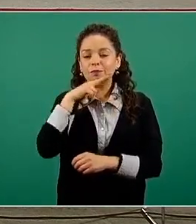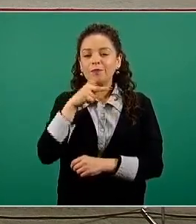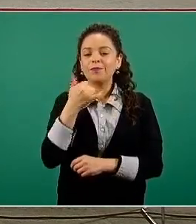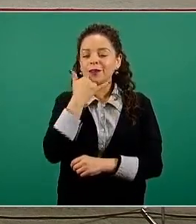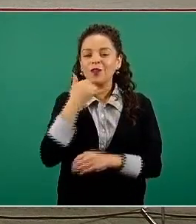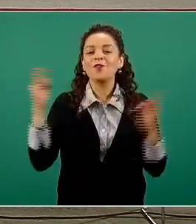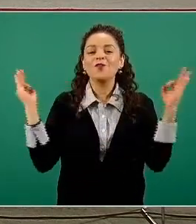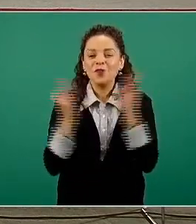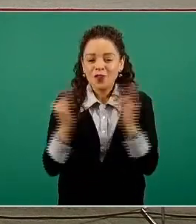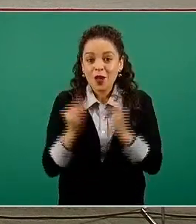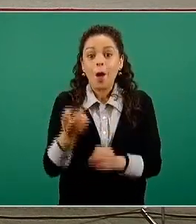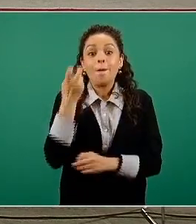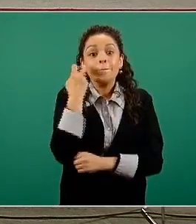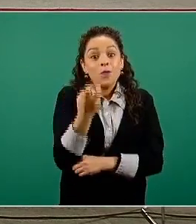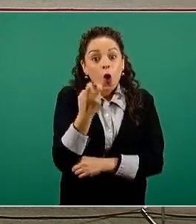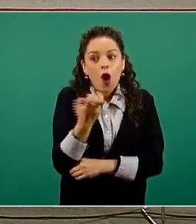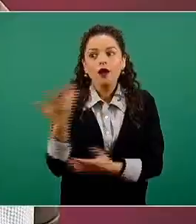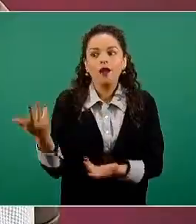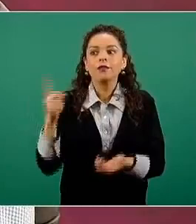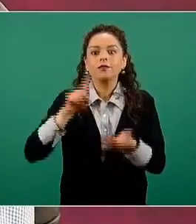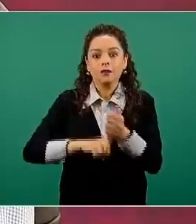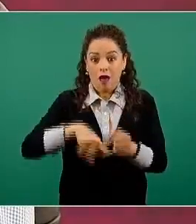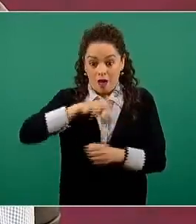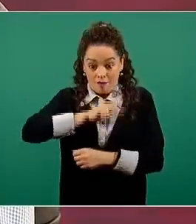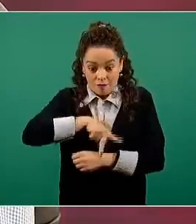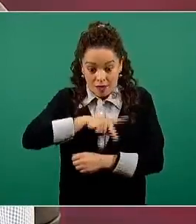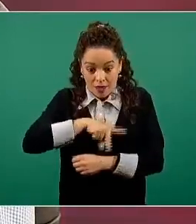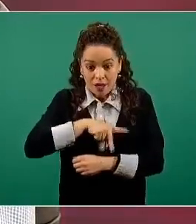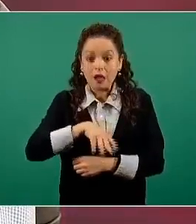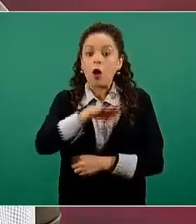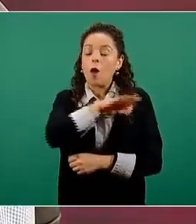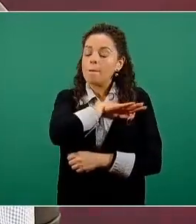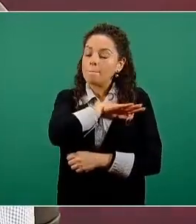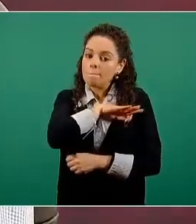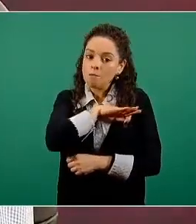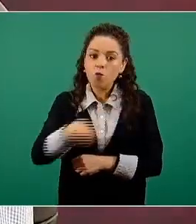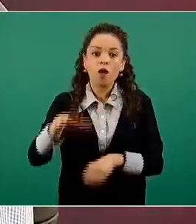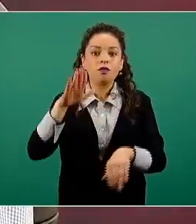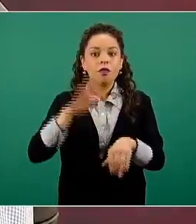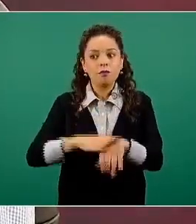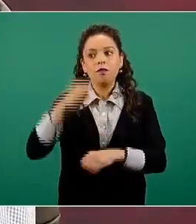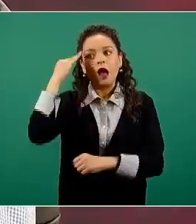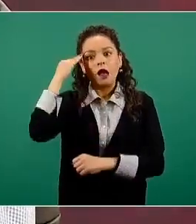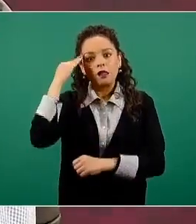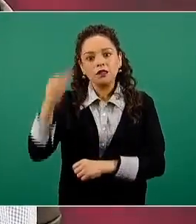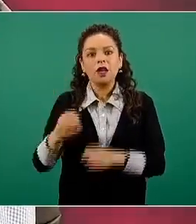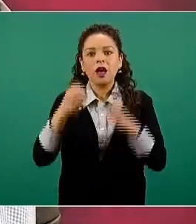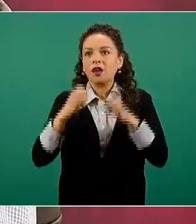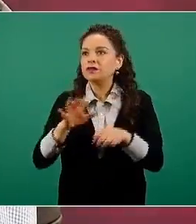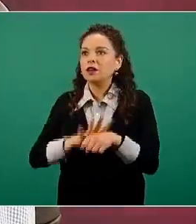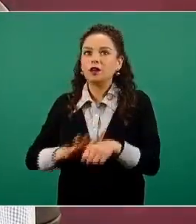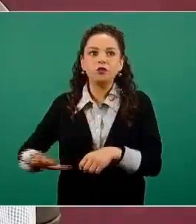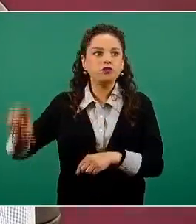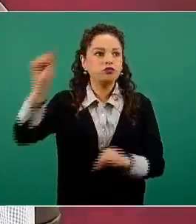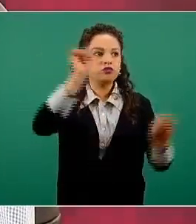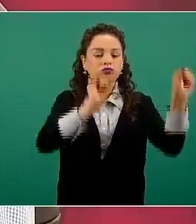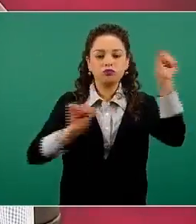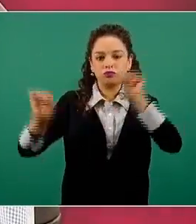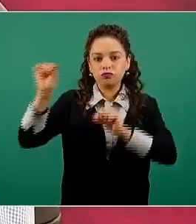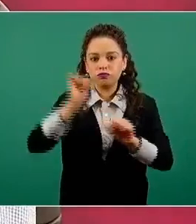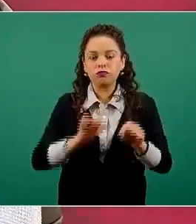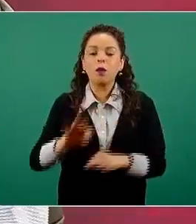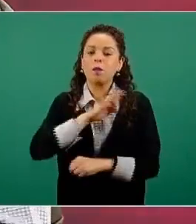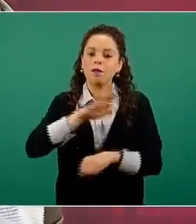contribuyen a que los virus puedan en su momento durar más tiempo en el ambiente o facilitar en su caso